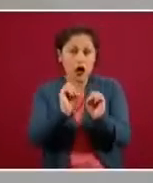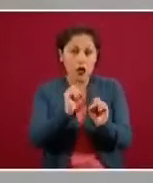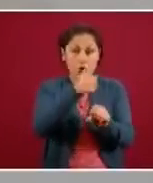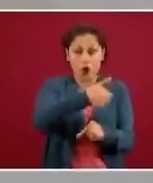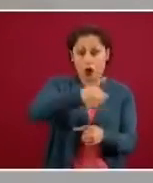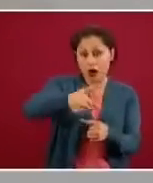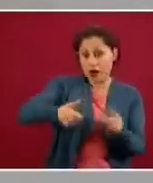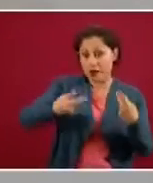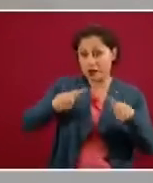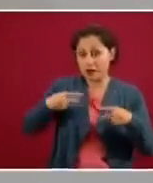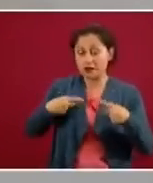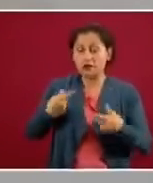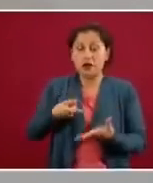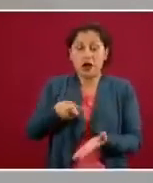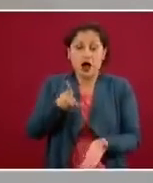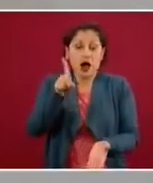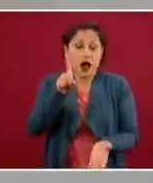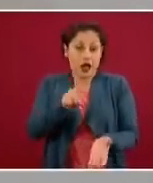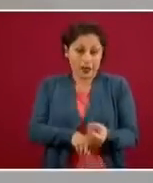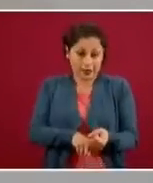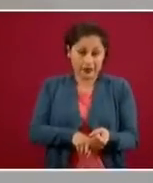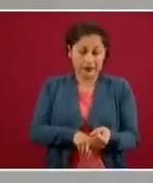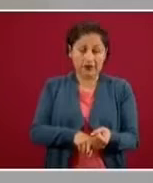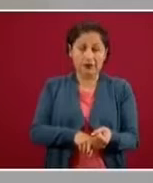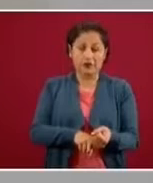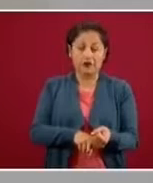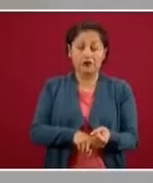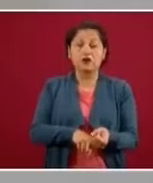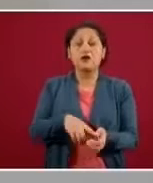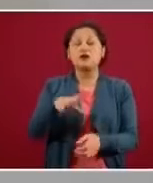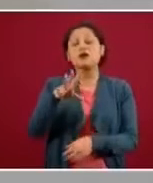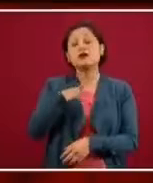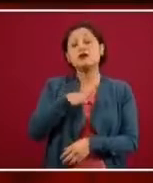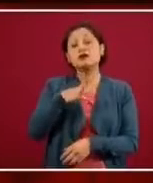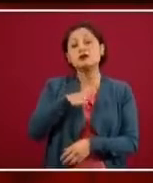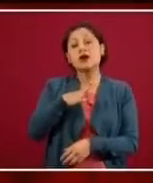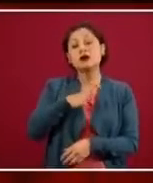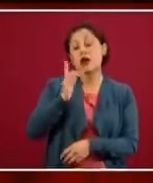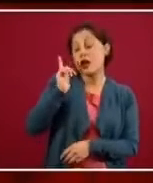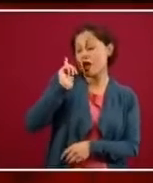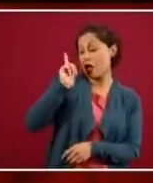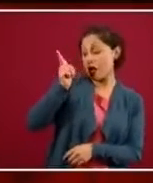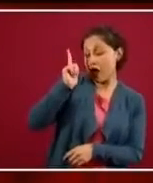referenciales en los que se deposita la confianza, la esperanza,